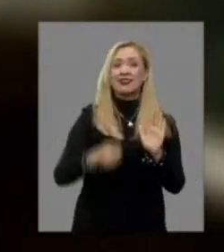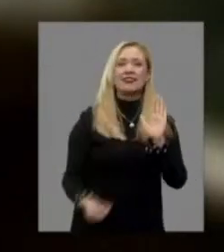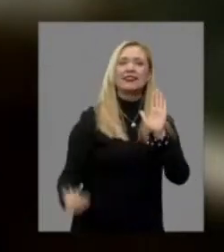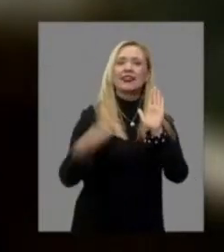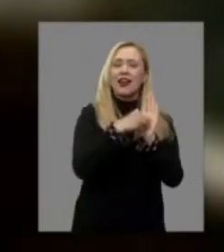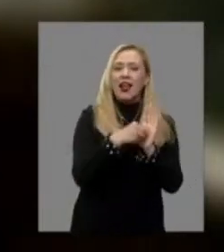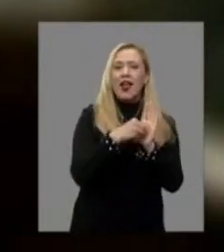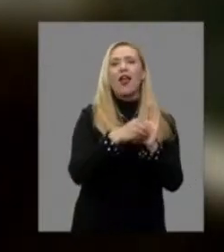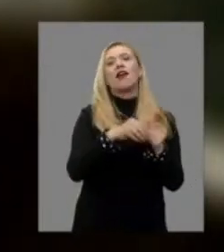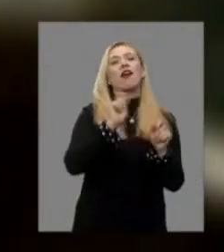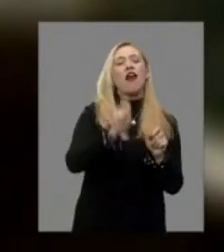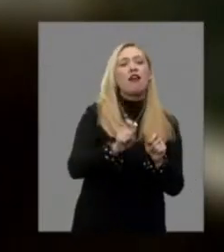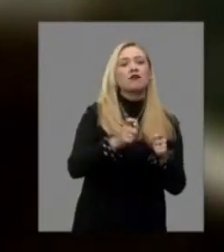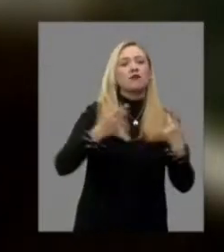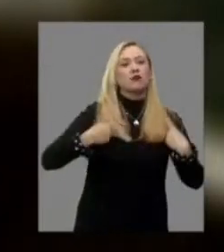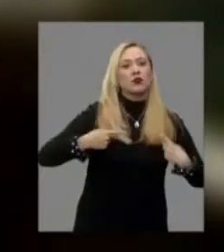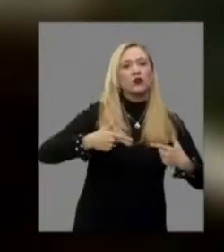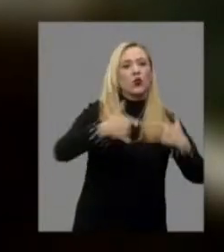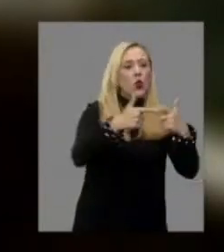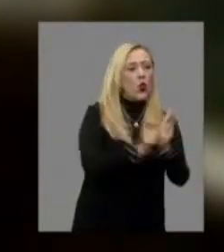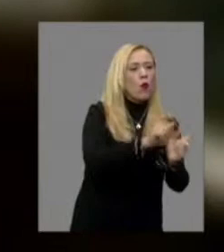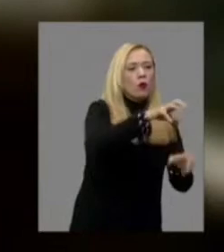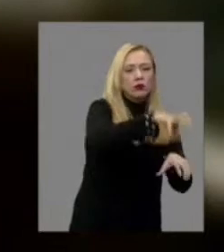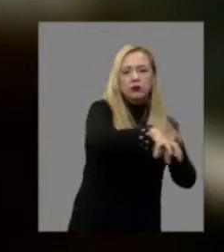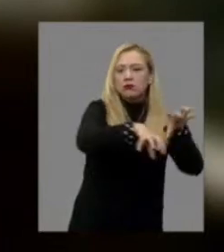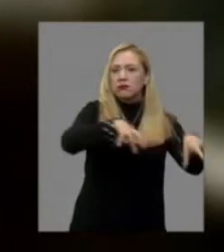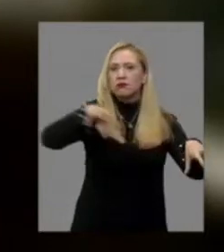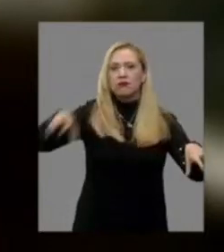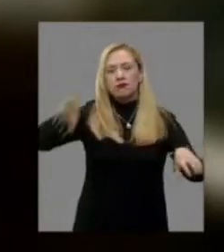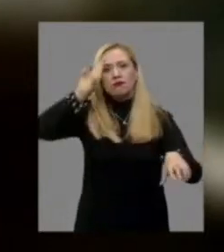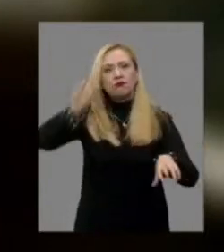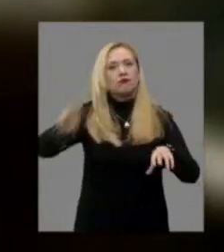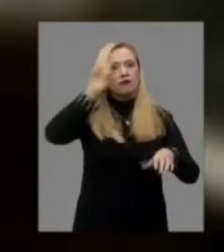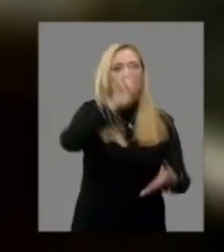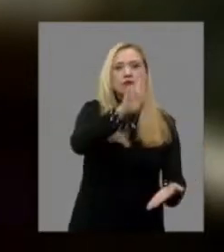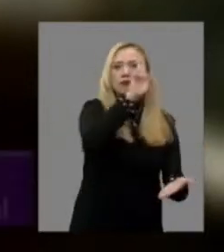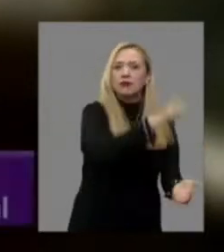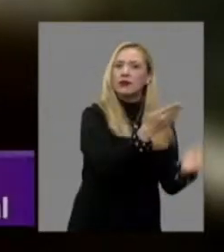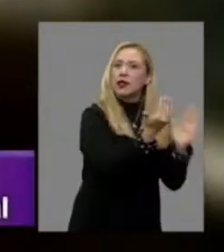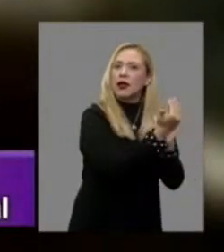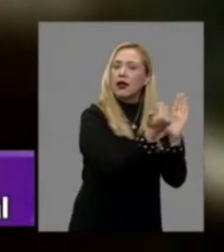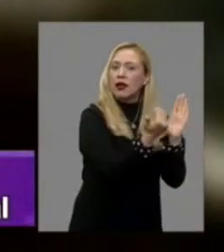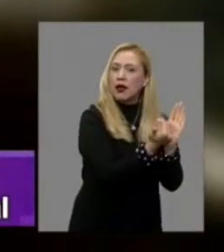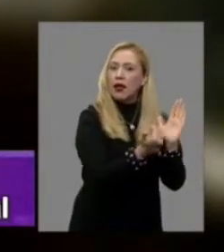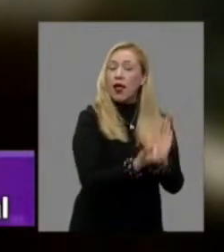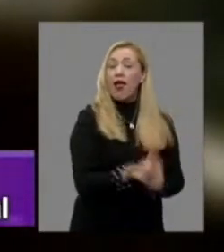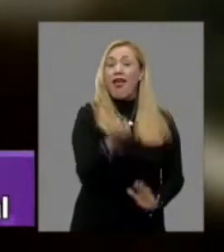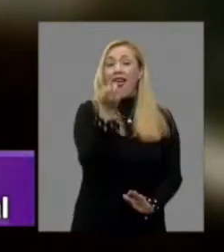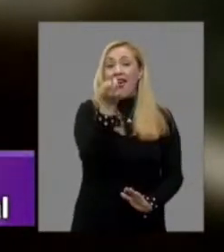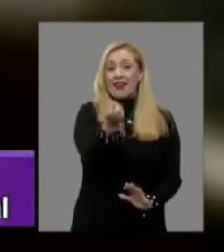garantías sociales. Así, dentro de esta relación de